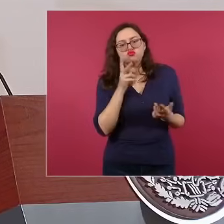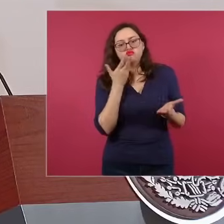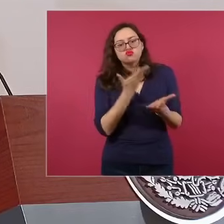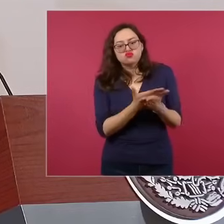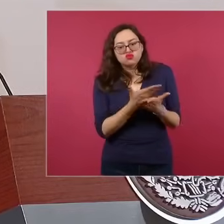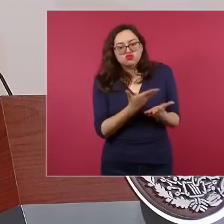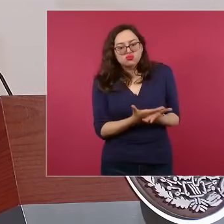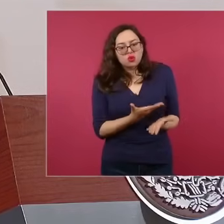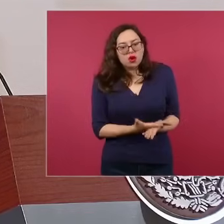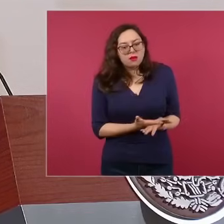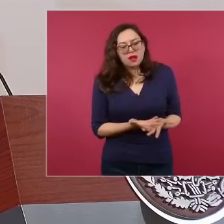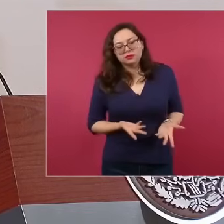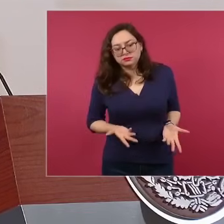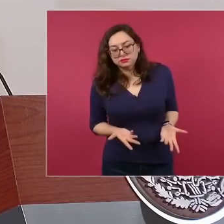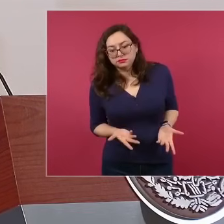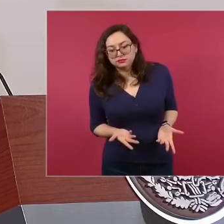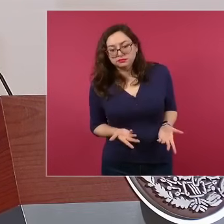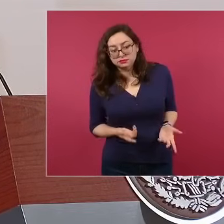No puedes calumniar.